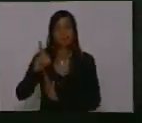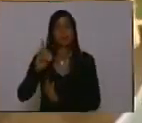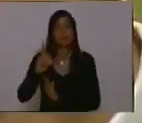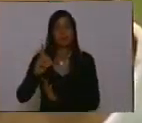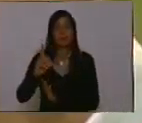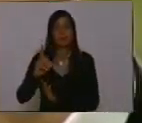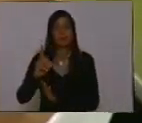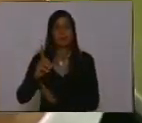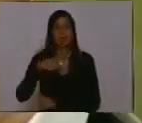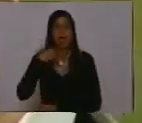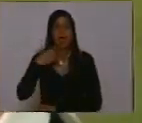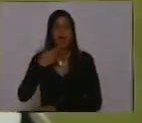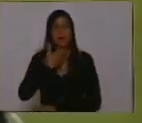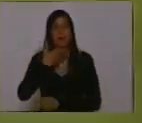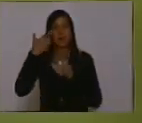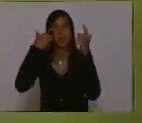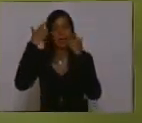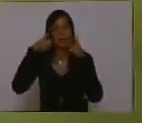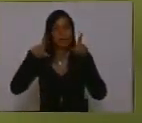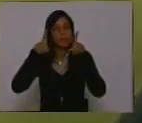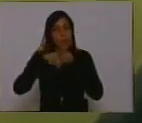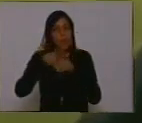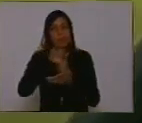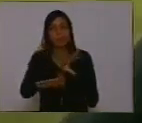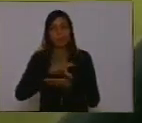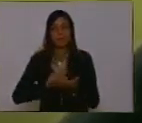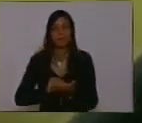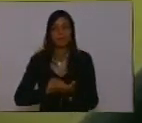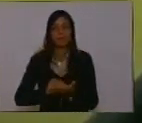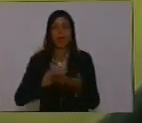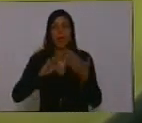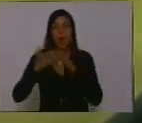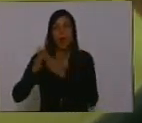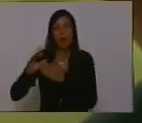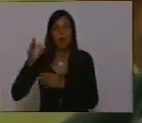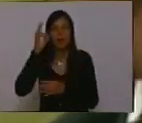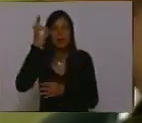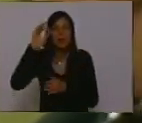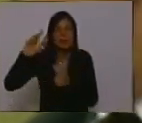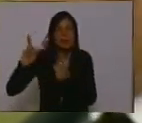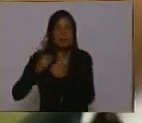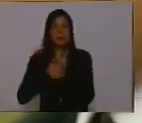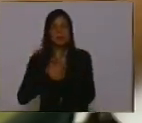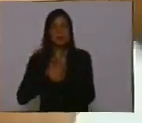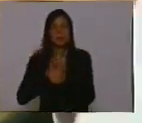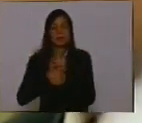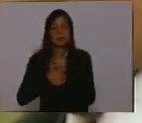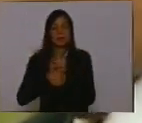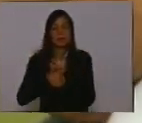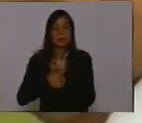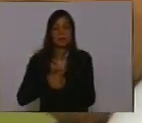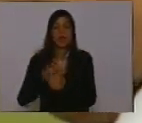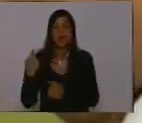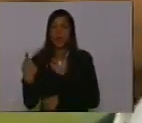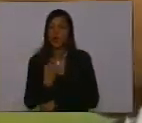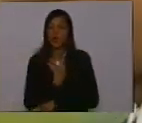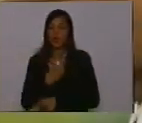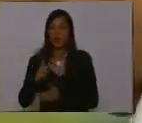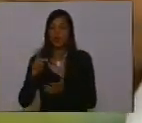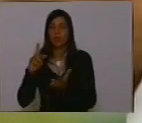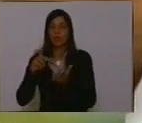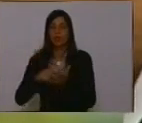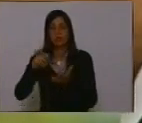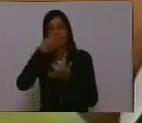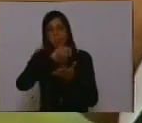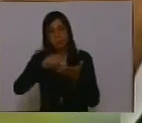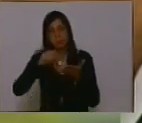había dicho el comandante Chávez. Pero además, quienes estuvimos en la redacción de